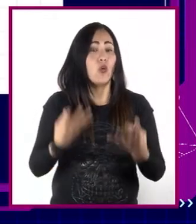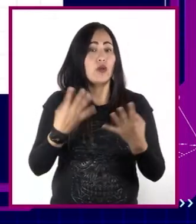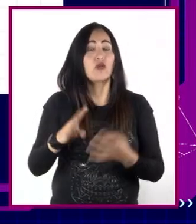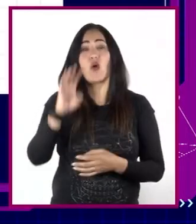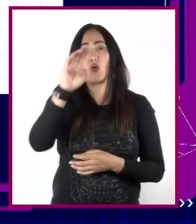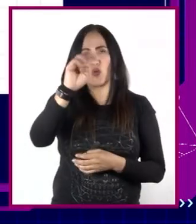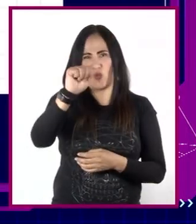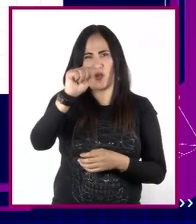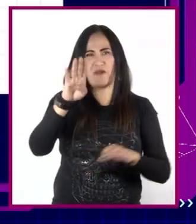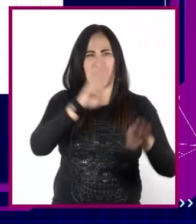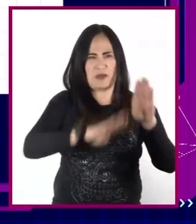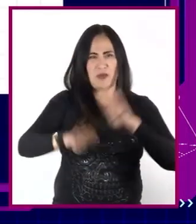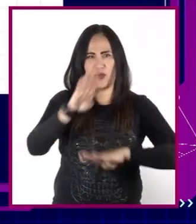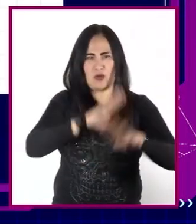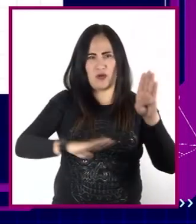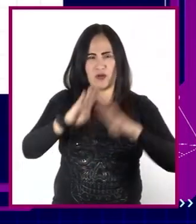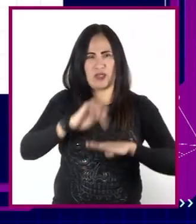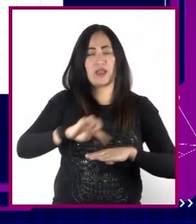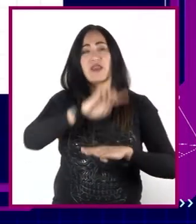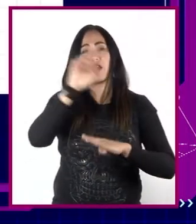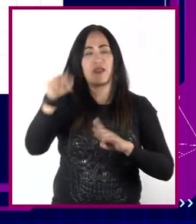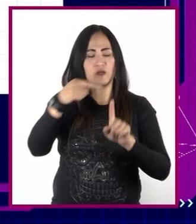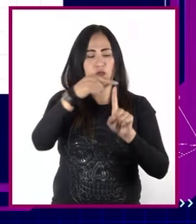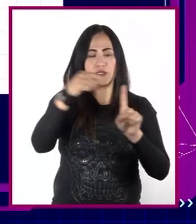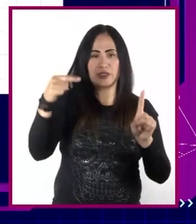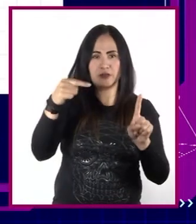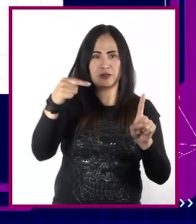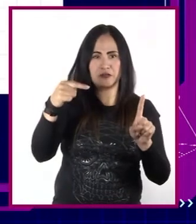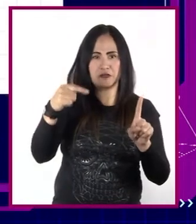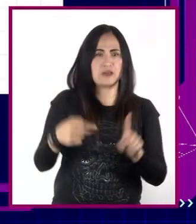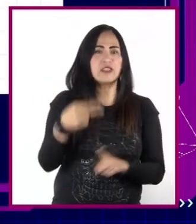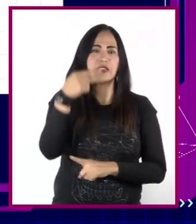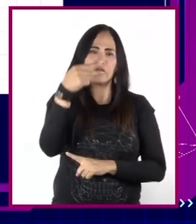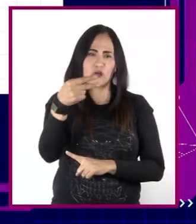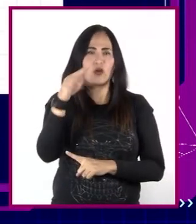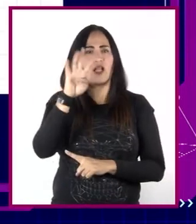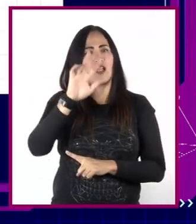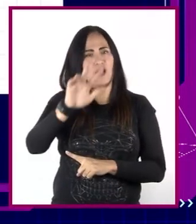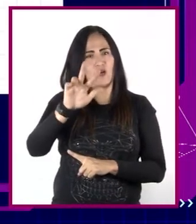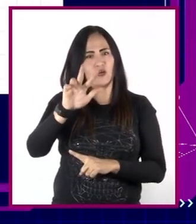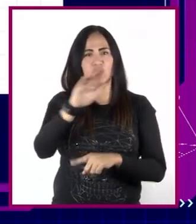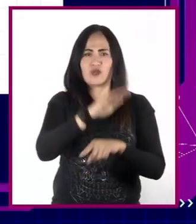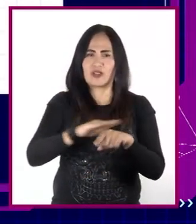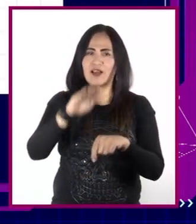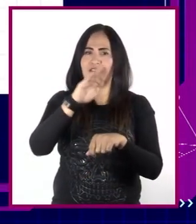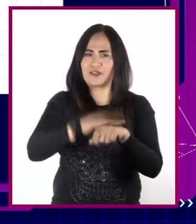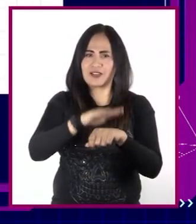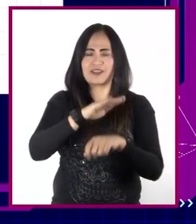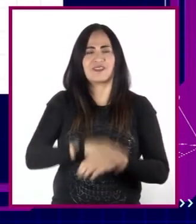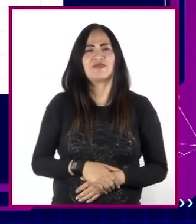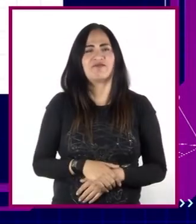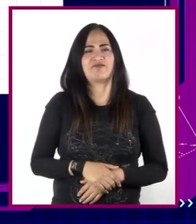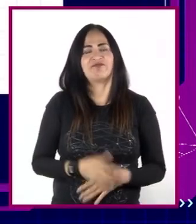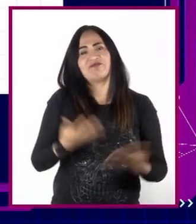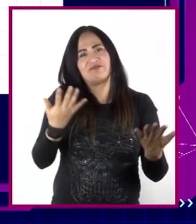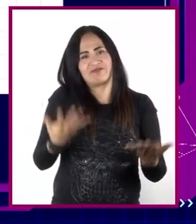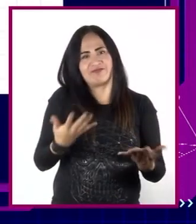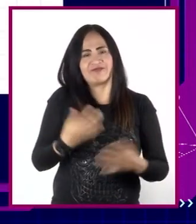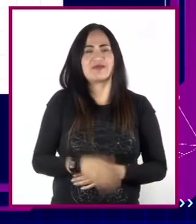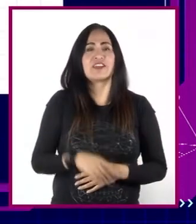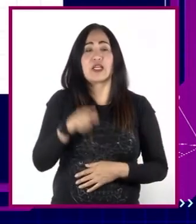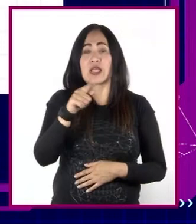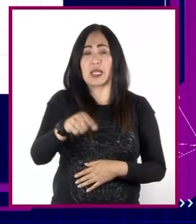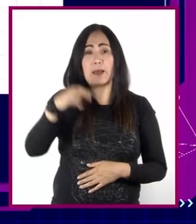en biología para que cuando se haga la división, su promedio sea 8. Efectivamente, con que